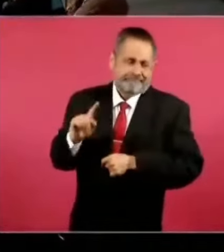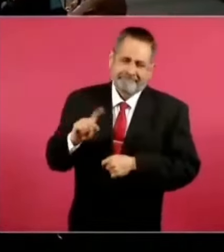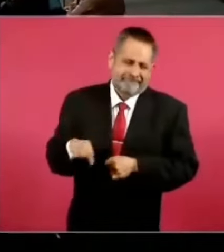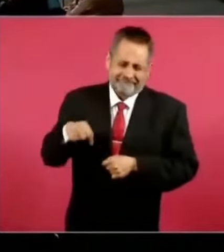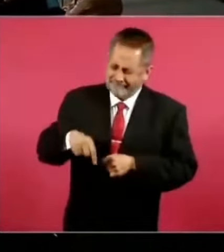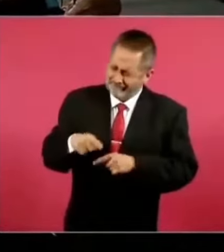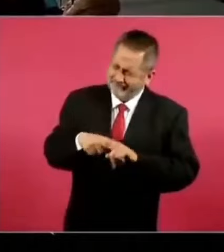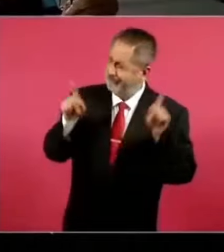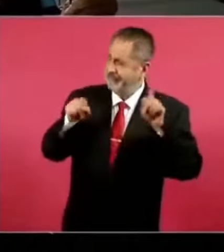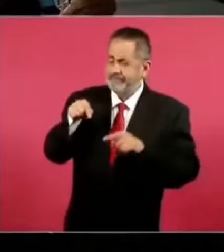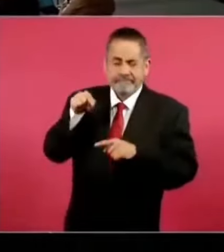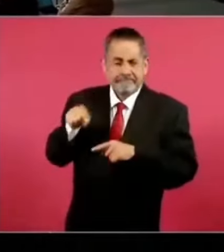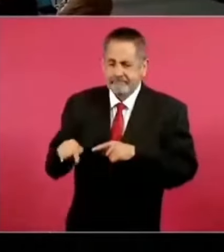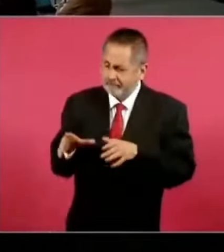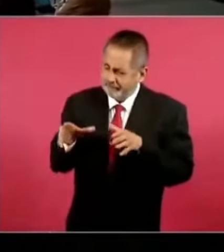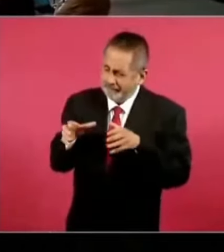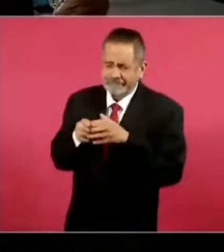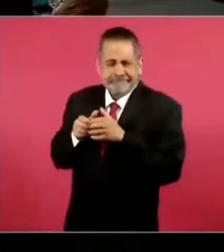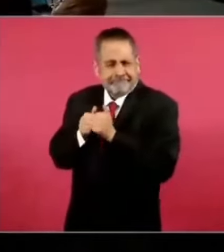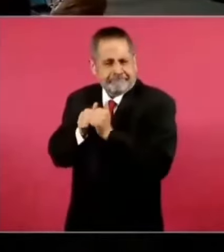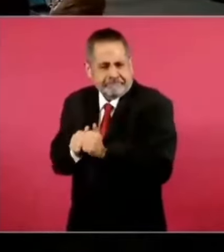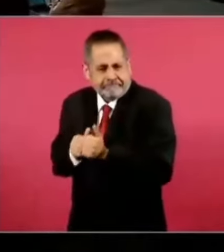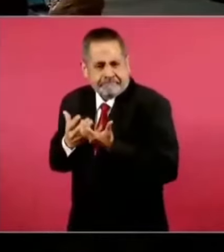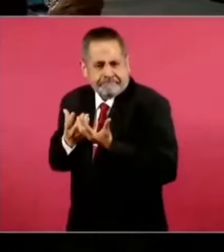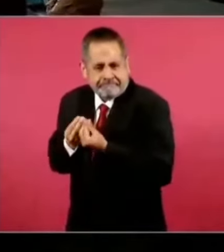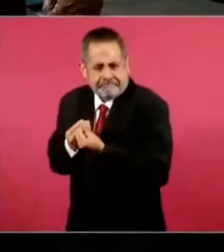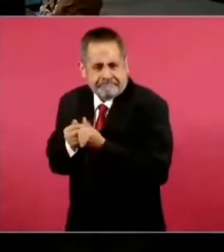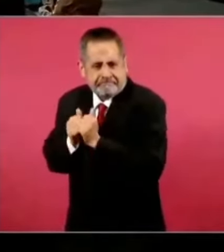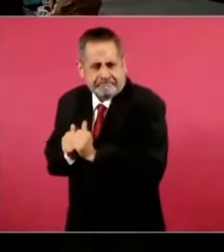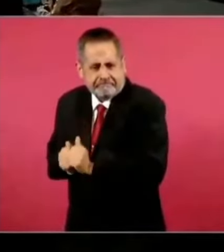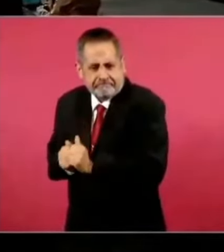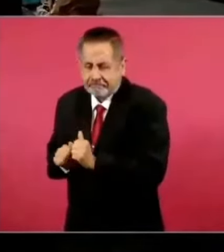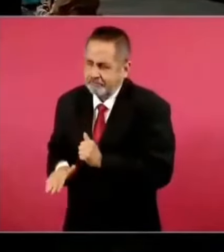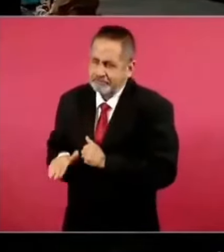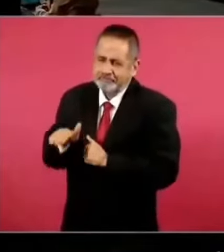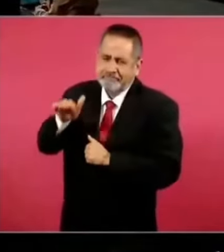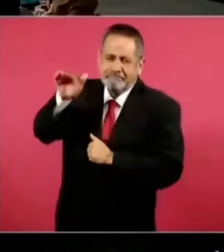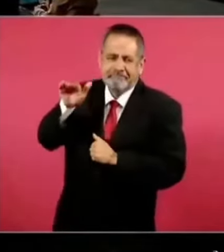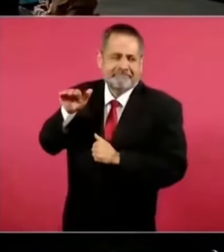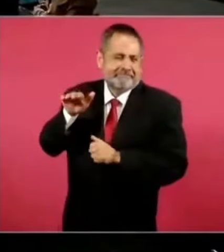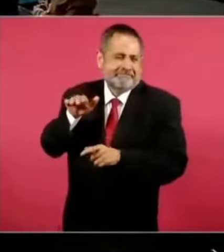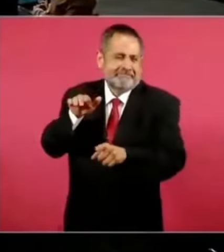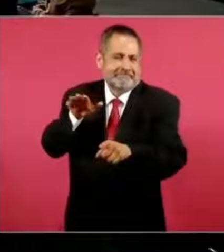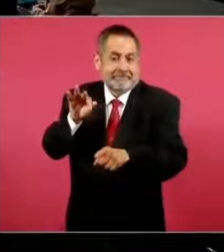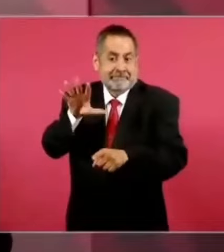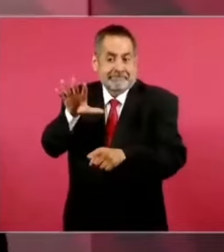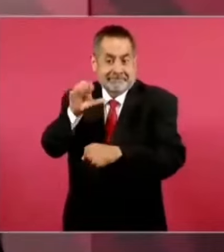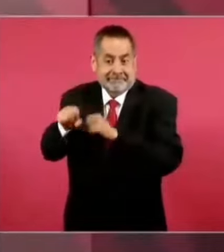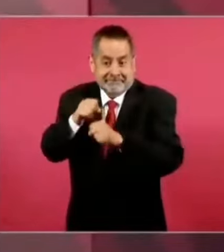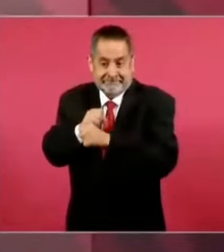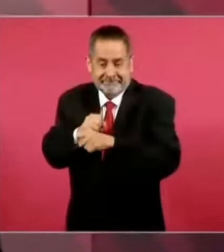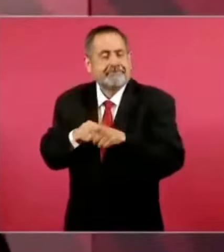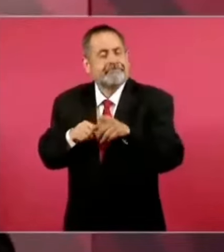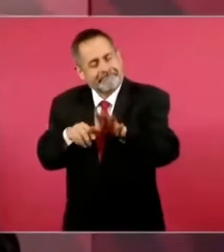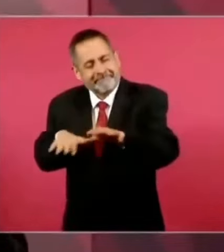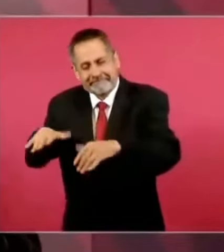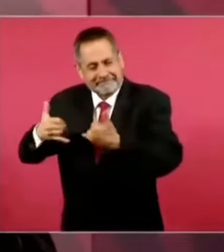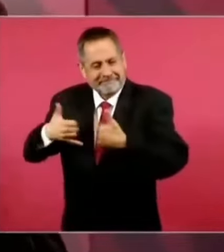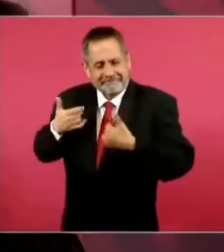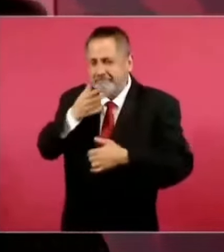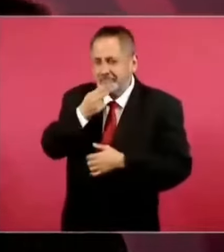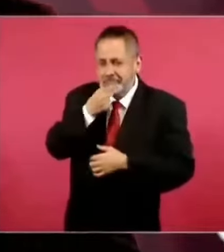pase. Por eso pues tardan más de 40. ¿Cómo es? Pero él me lo decía